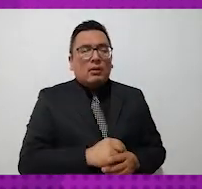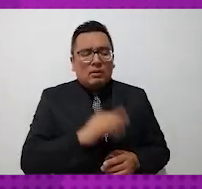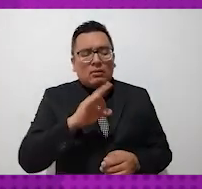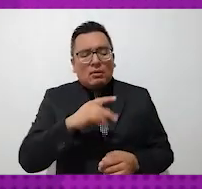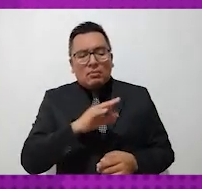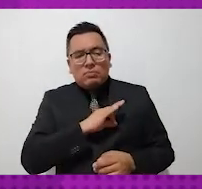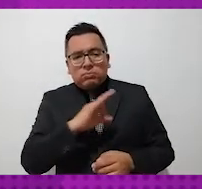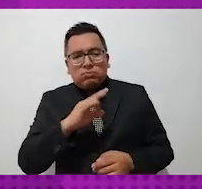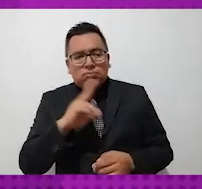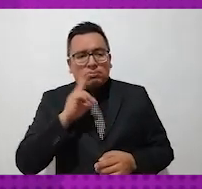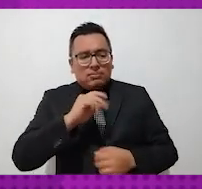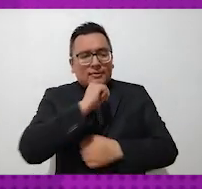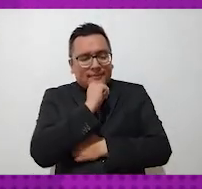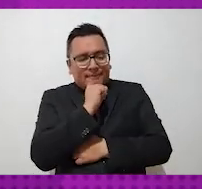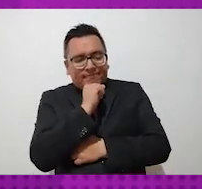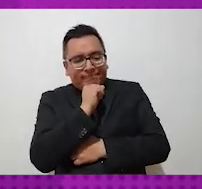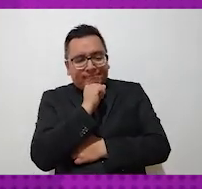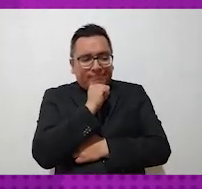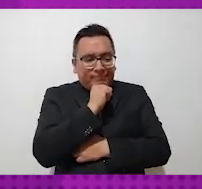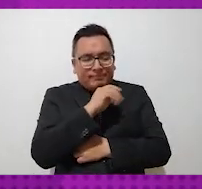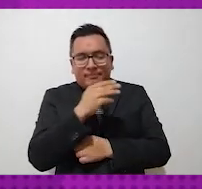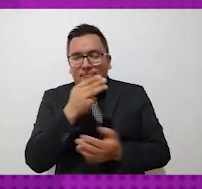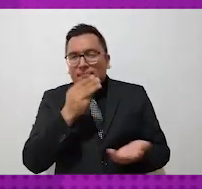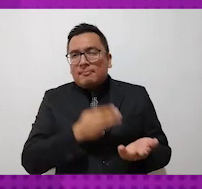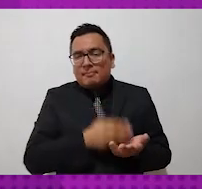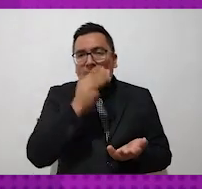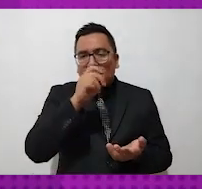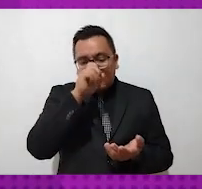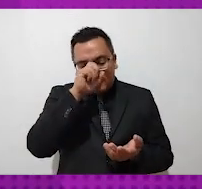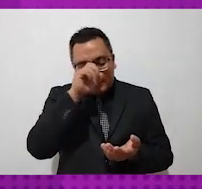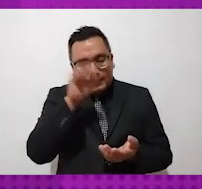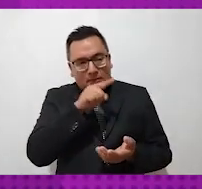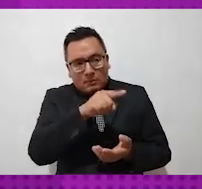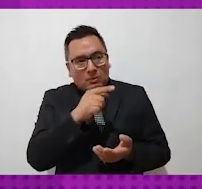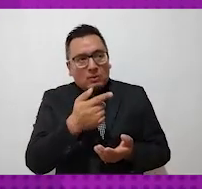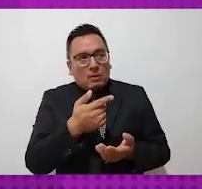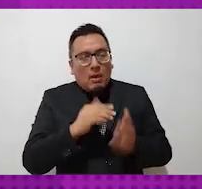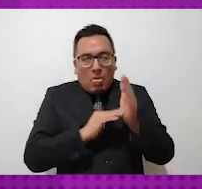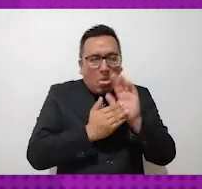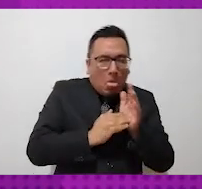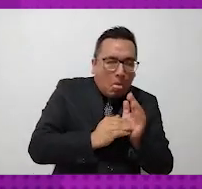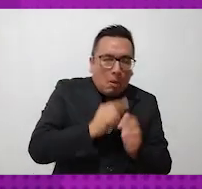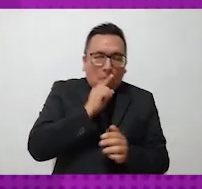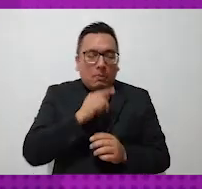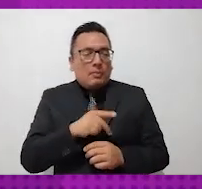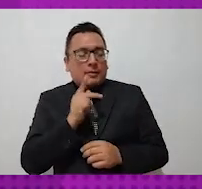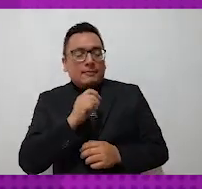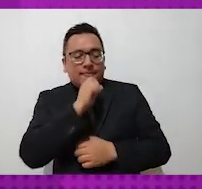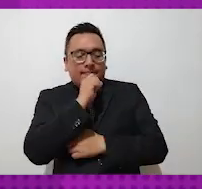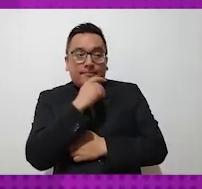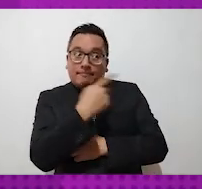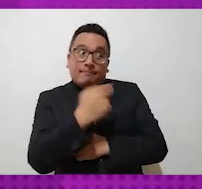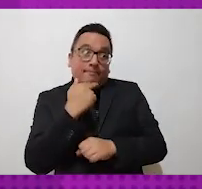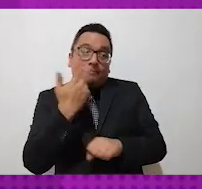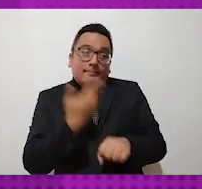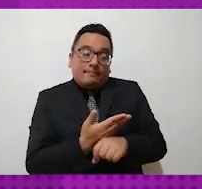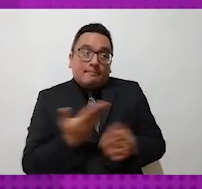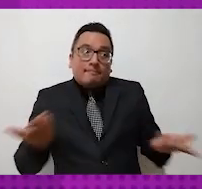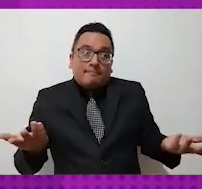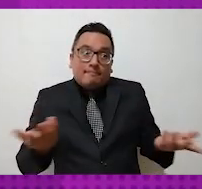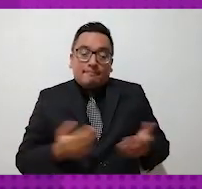puede tomar en consideración para una sanción el que tú no hayas actuado con dolo. Sin embargo, la